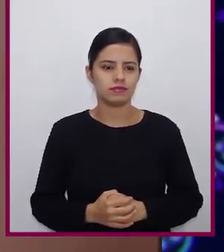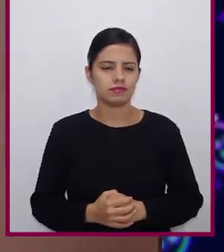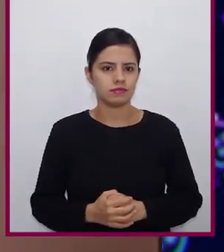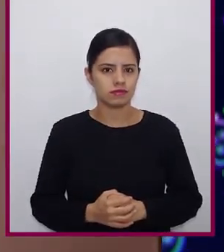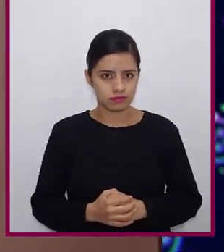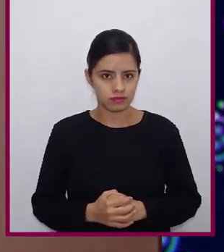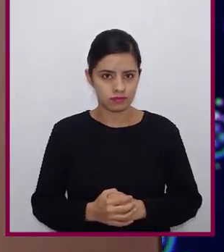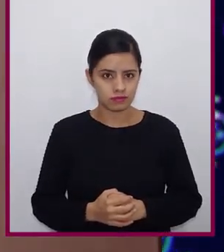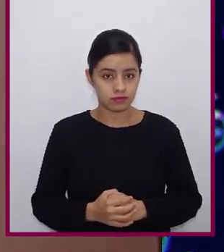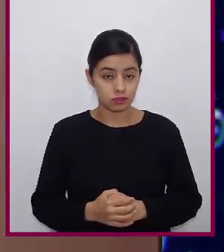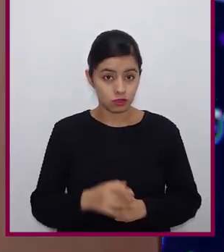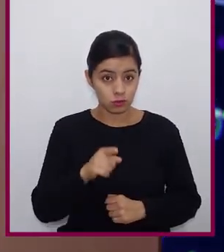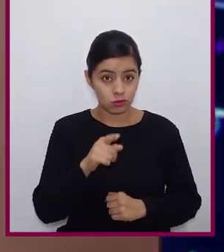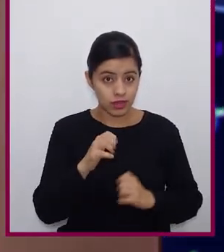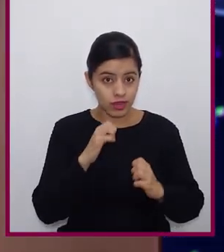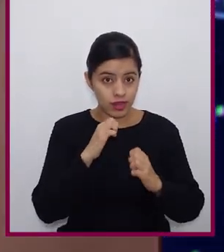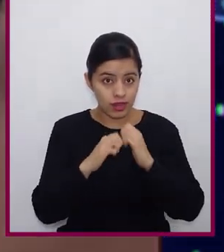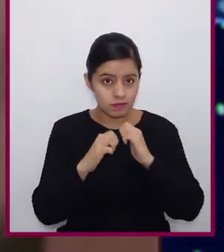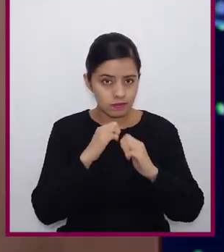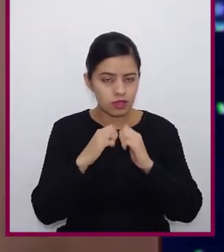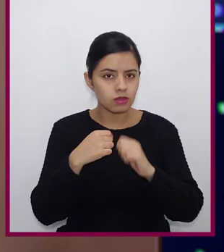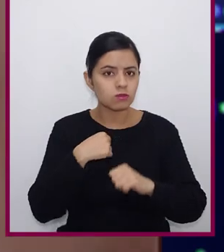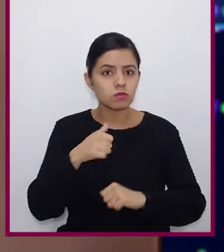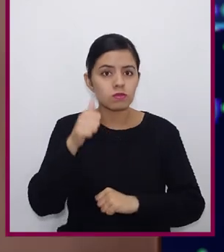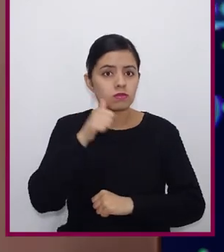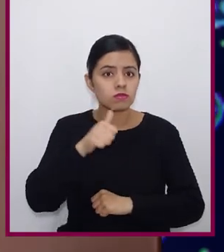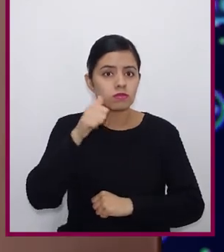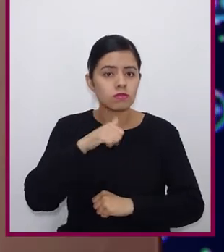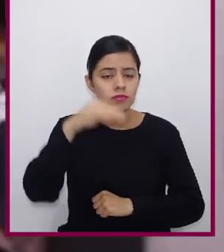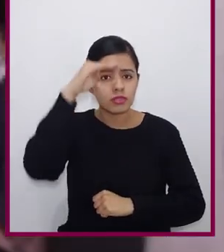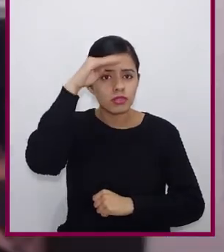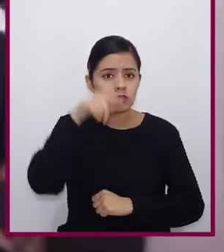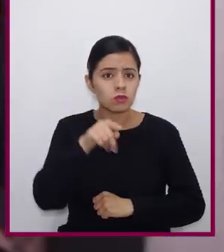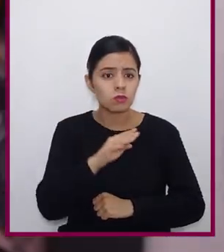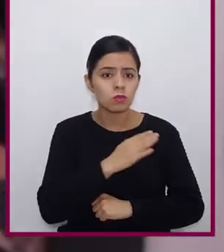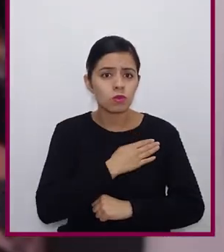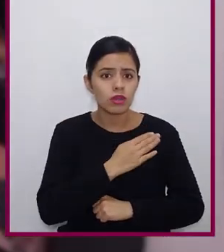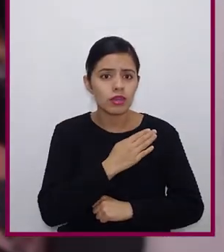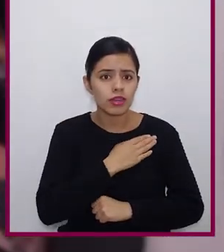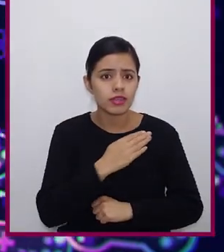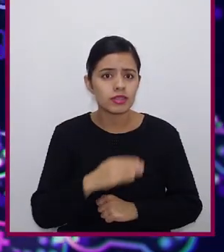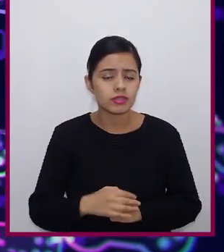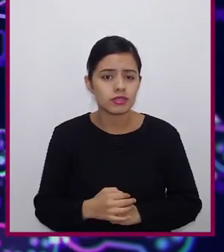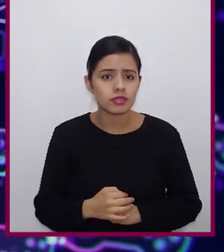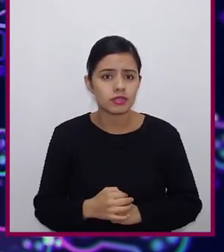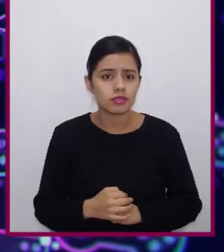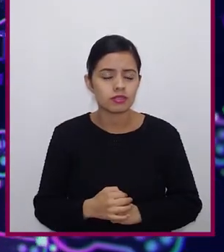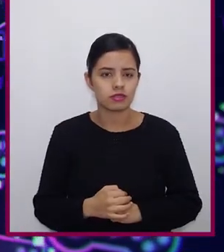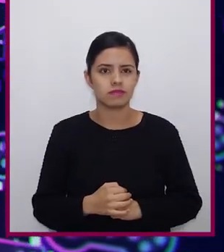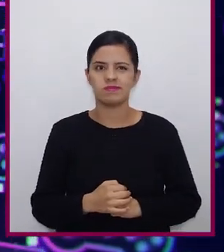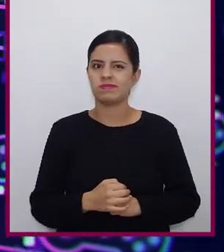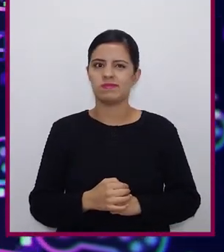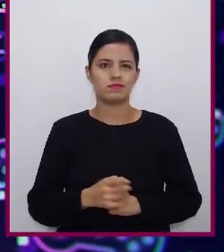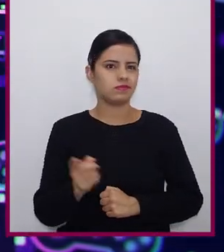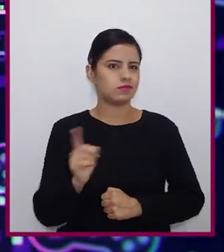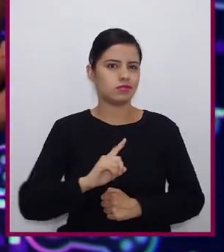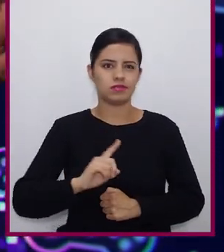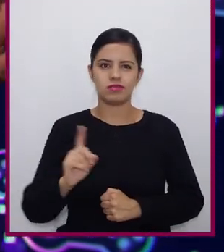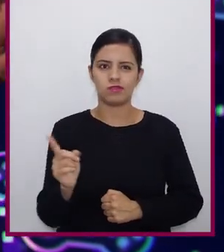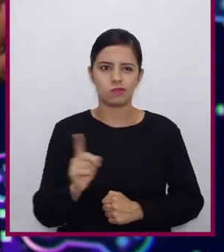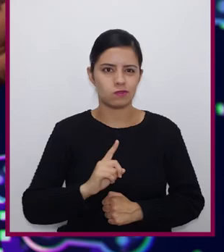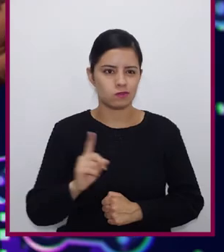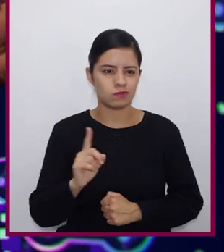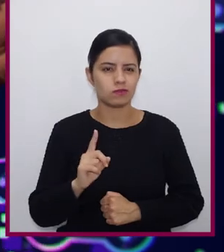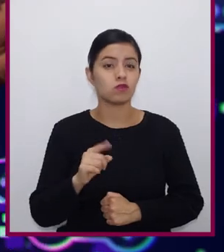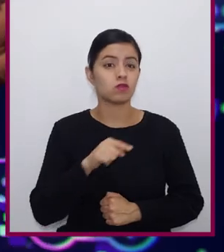Ay, caray. ¿Tú eres nuestra enemiga? Yo siempre pensé que eras de las buenas. Ya me estoy poniendo nervioso. Pues no. Y